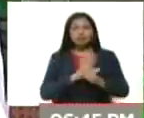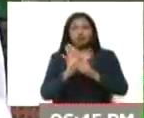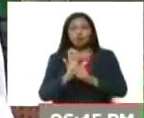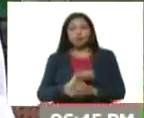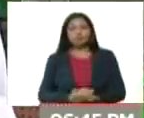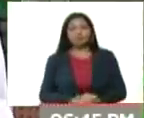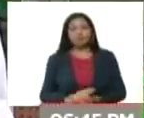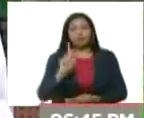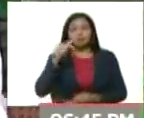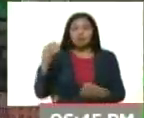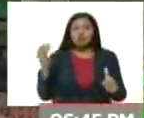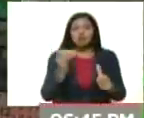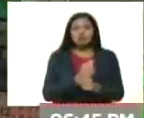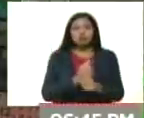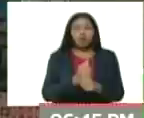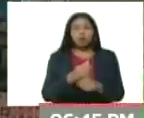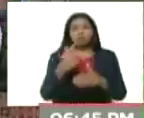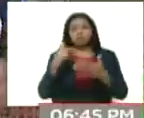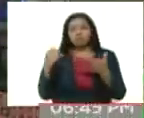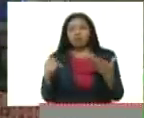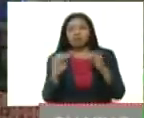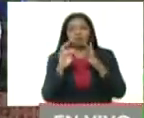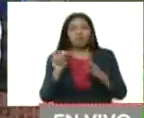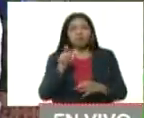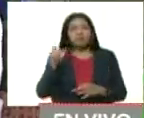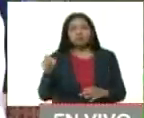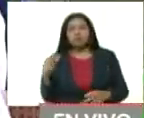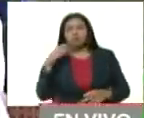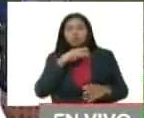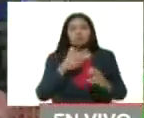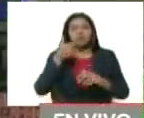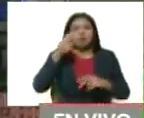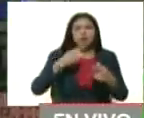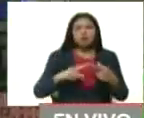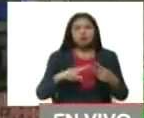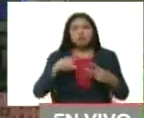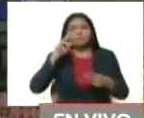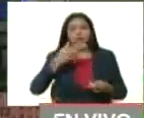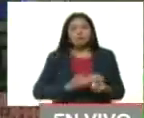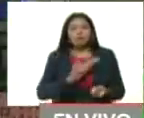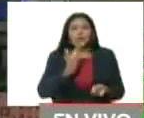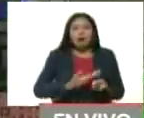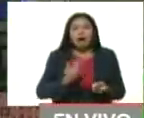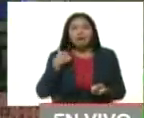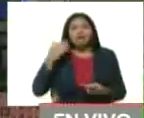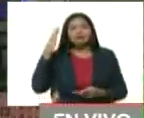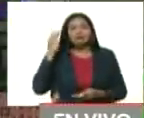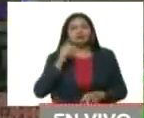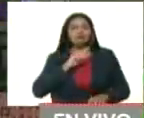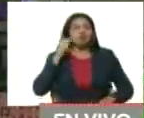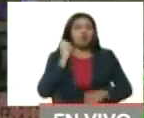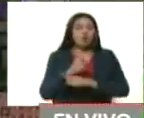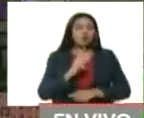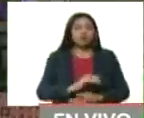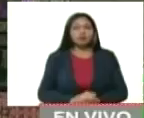COVID-19, también han aparecido comorbilidades, qué pacientes son diabéticos, qué pacientes son hipertensos, y ya el presidente nos dio la orden que a partir de las respuestas